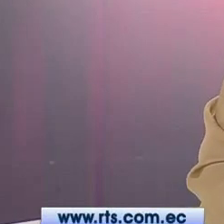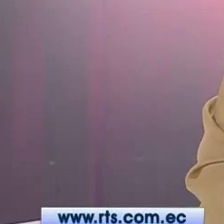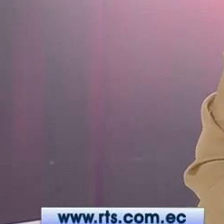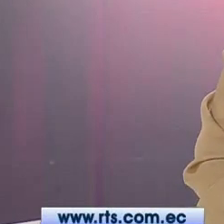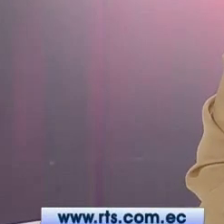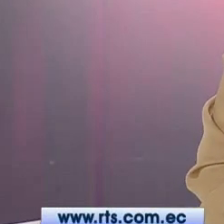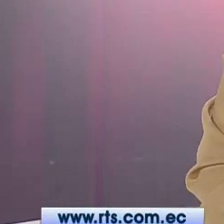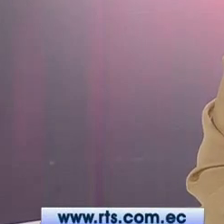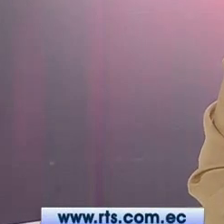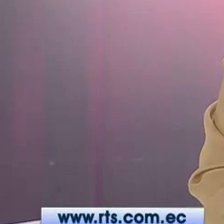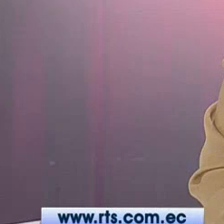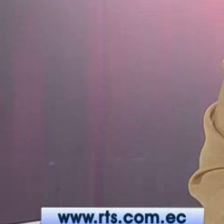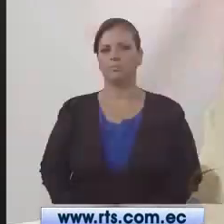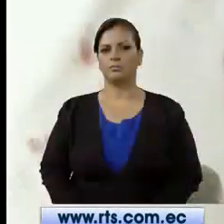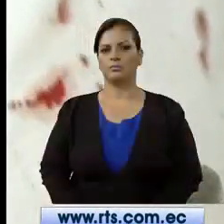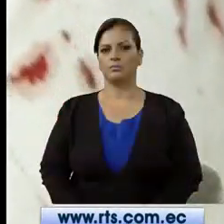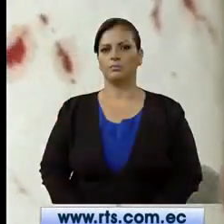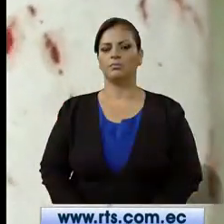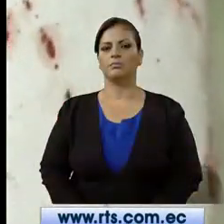ustedes.